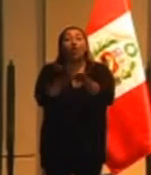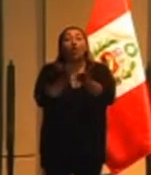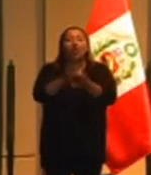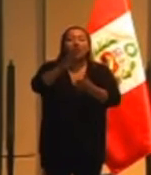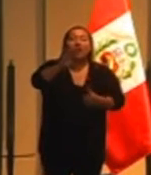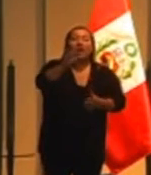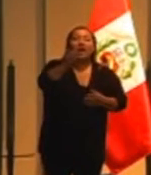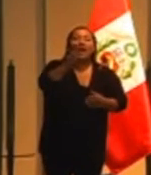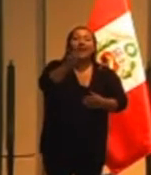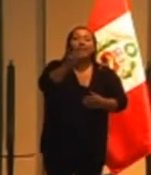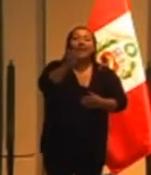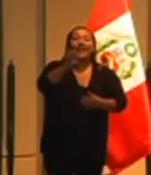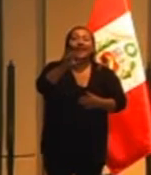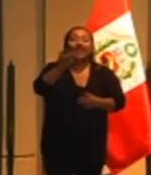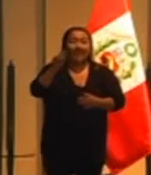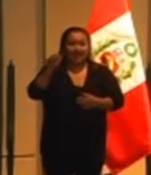Carmelitas.